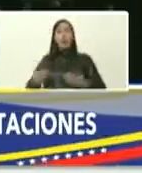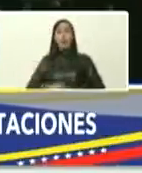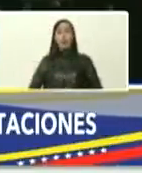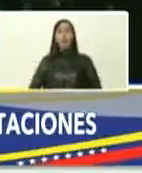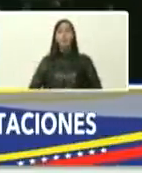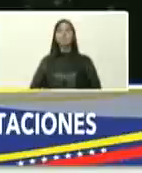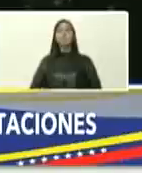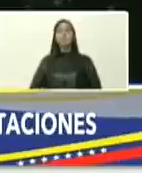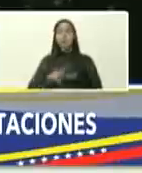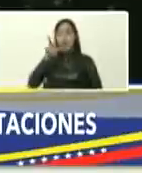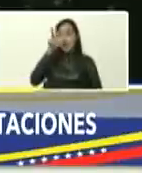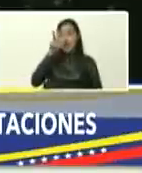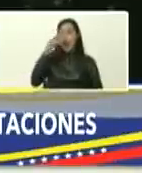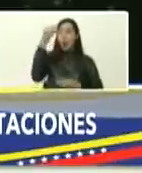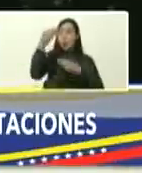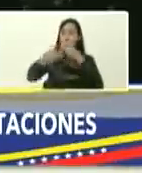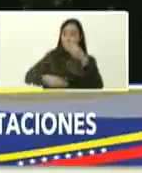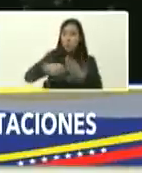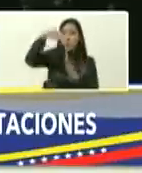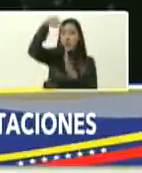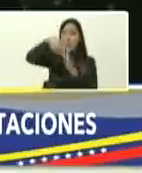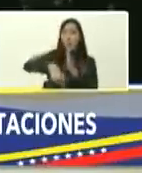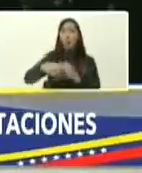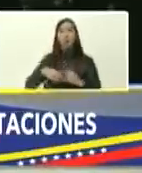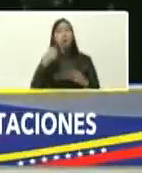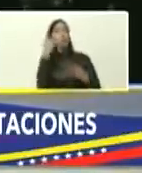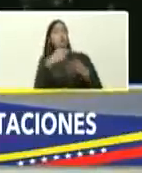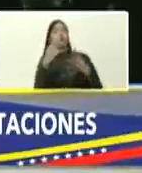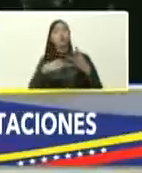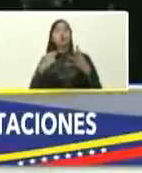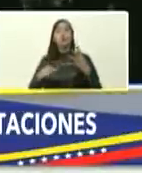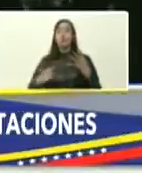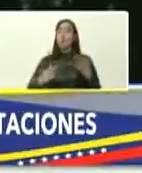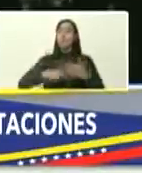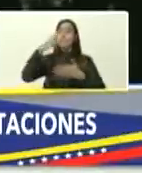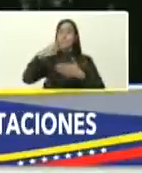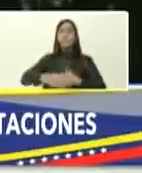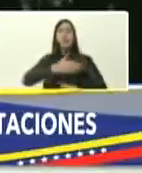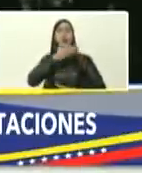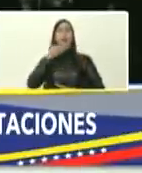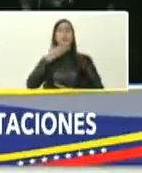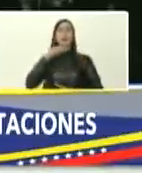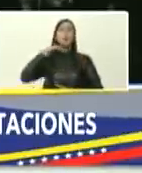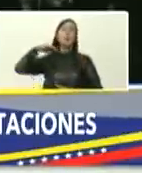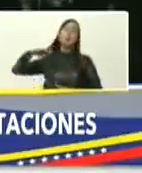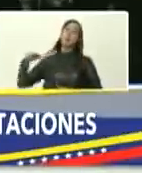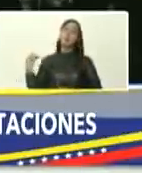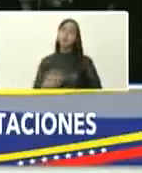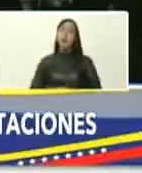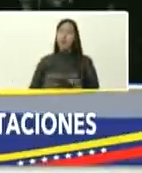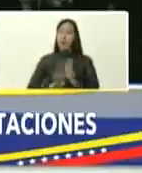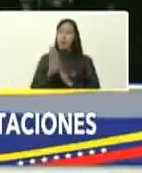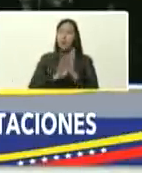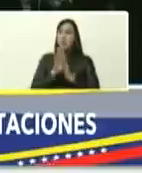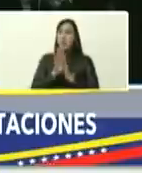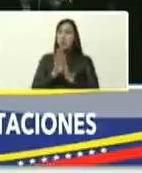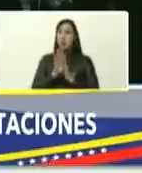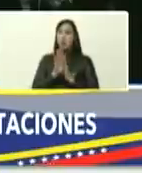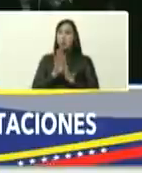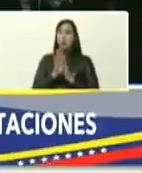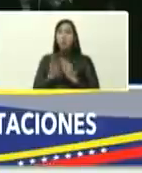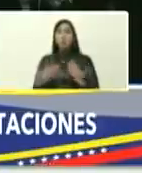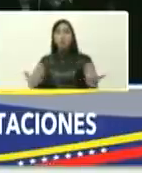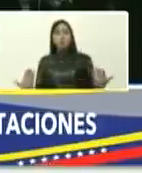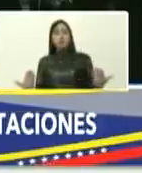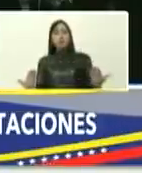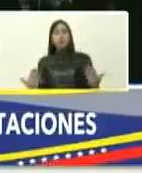próximos 3 años. Etcétera, etcétera. Un plan de mejoría, de crecimiento,